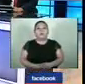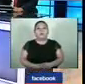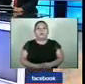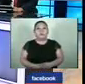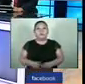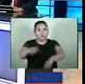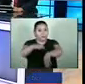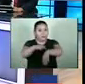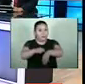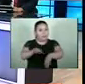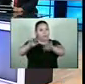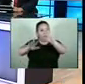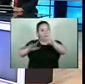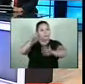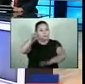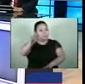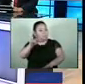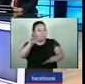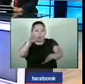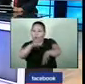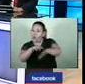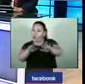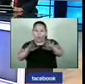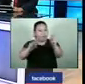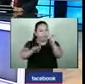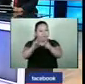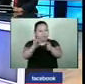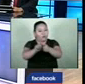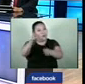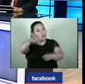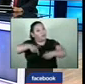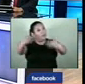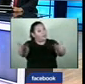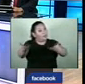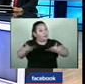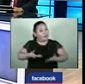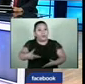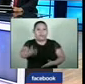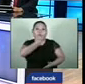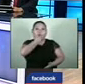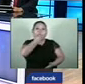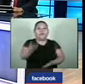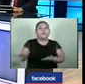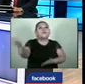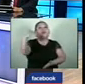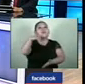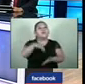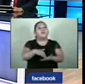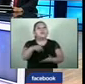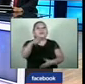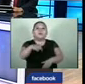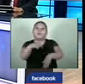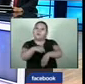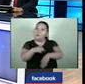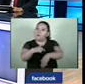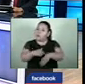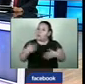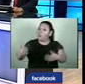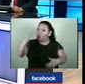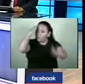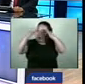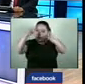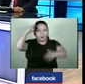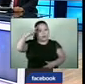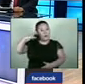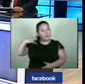Son las ocho de la noche, qué gusto que nos acompañen, bienvenidos a una nueva emisión estelar de Noticiero Hechos, los saluda